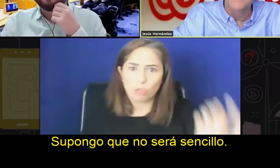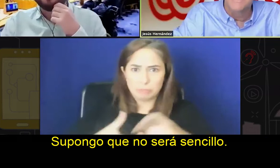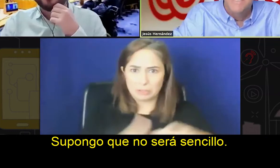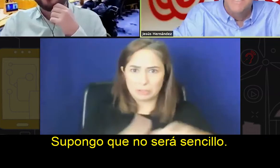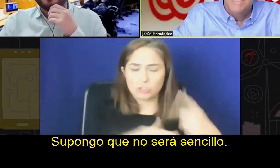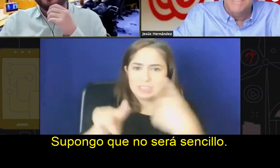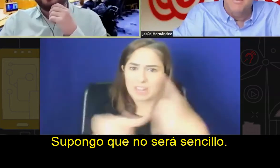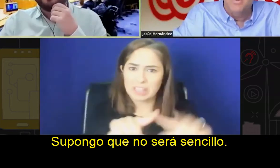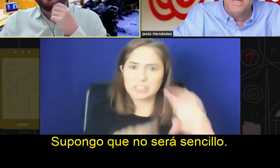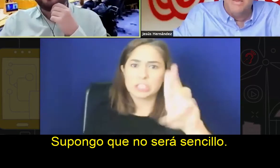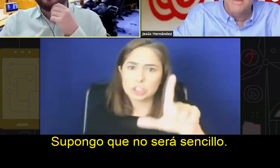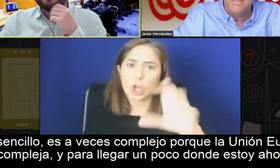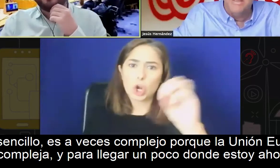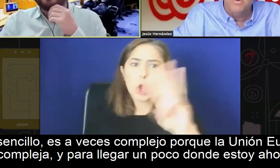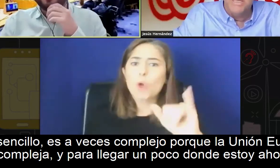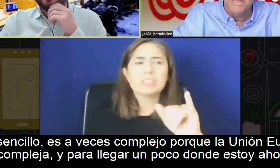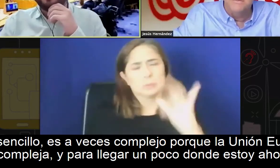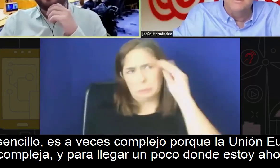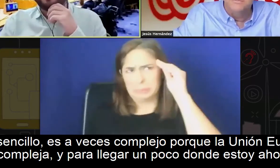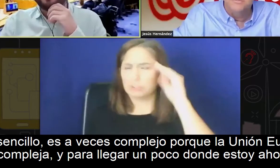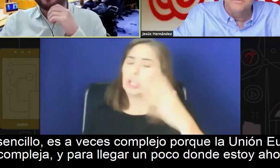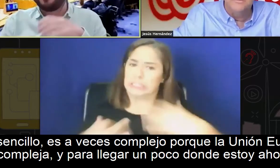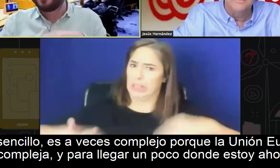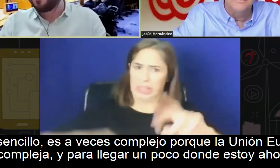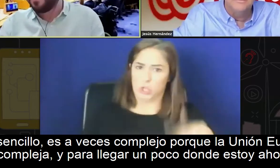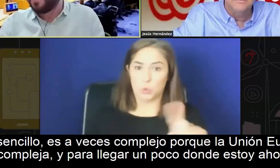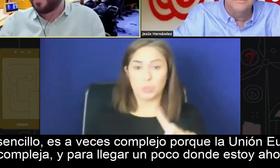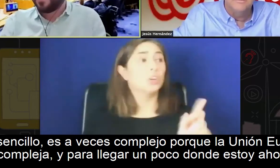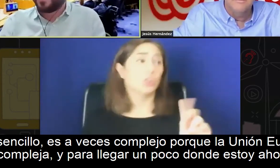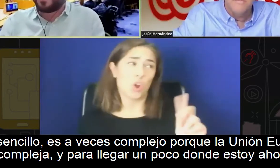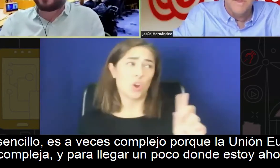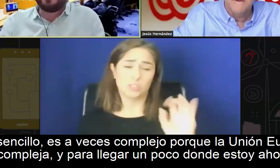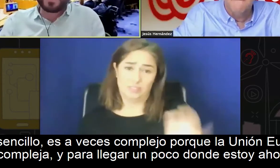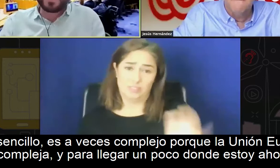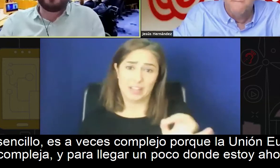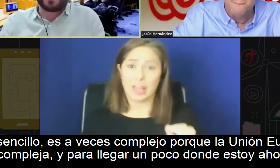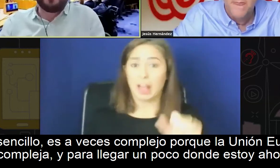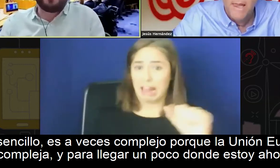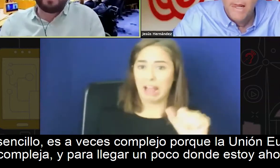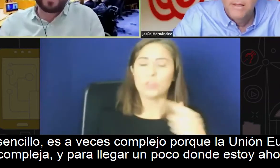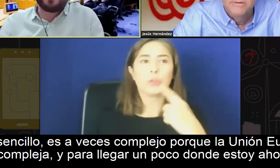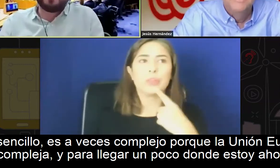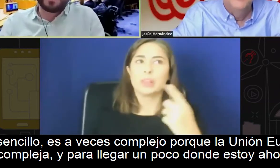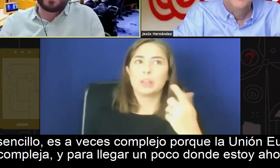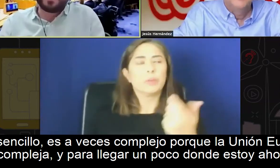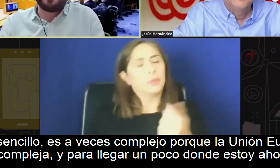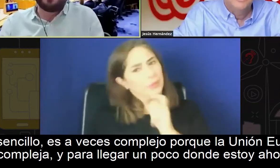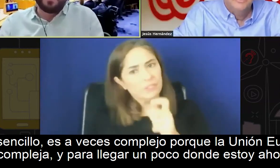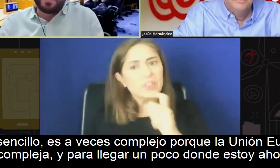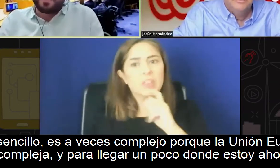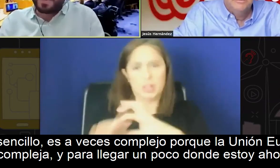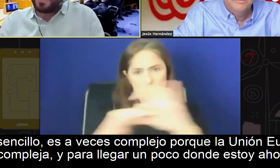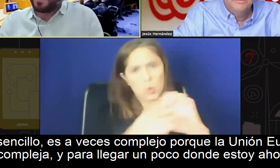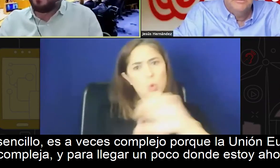¿no? Esa No, labor no, que hacéis desde no es Bruselas. sencillo, ¿no? Es, a veces es complejo porque la Unión Europea es compleja y